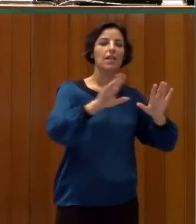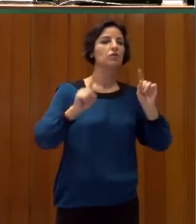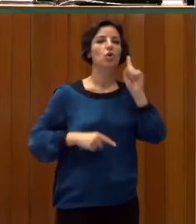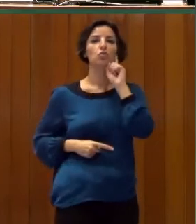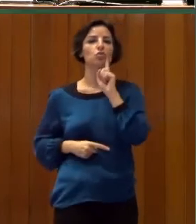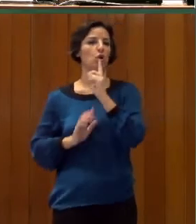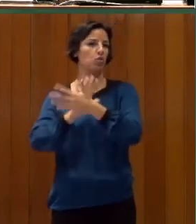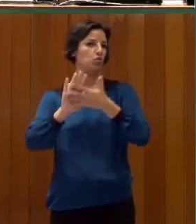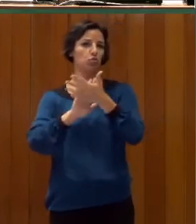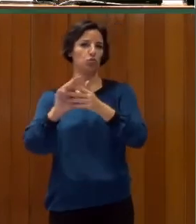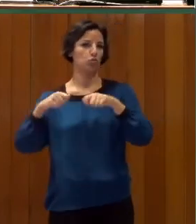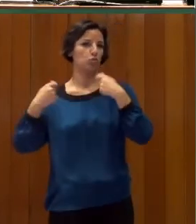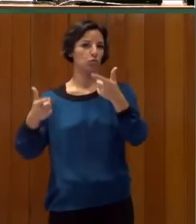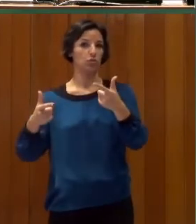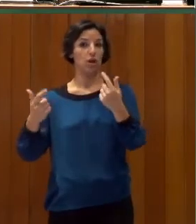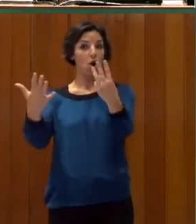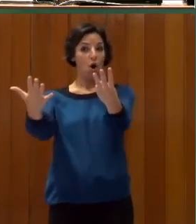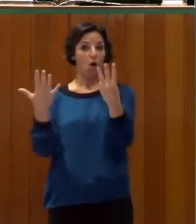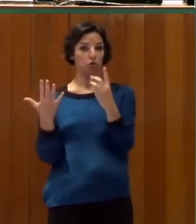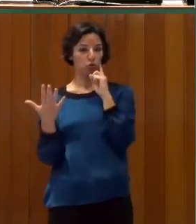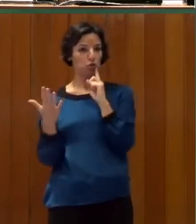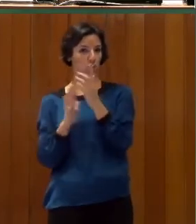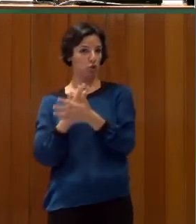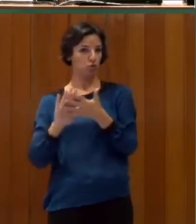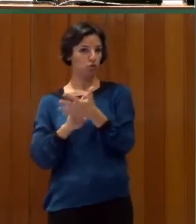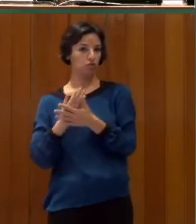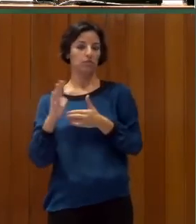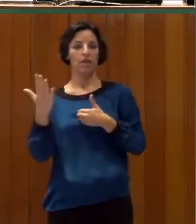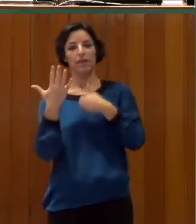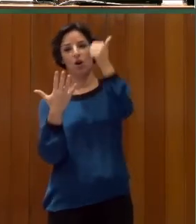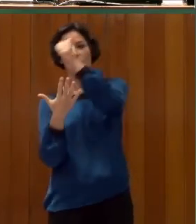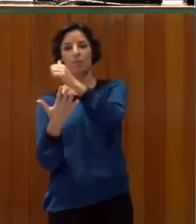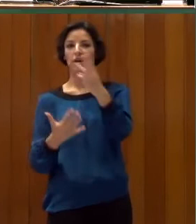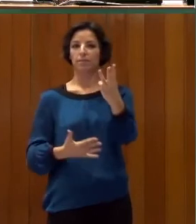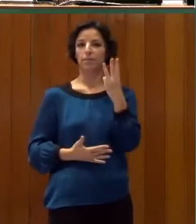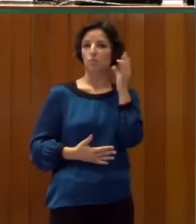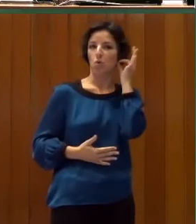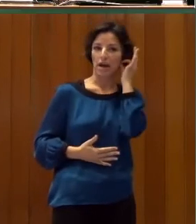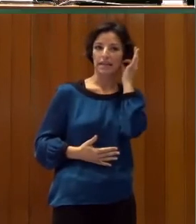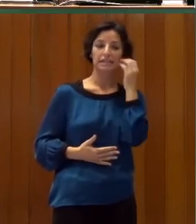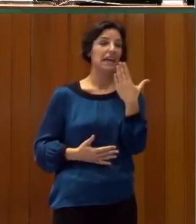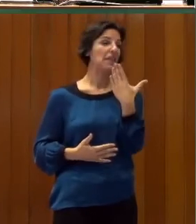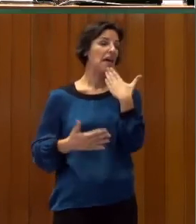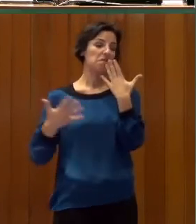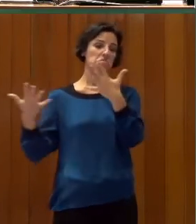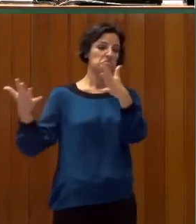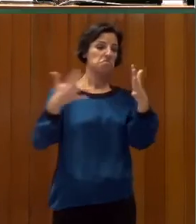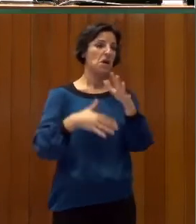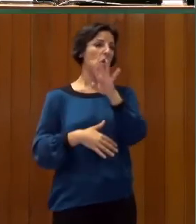estuvo compuesta por 8 personas sordas signantes, 5 hombres y 3 mujeres, con una edad media